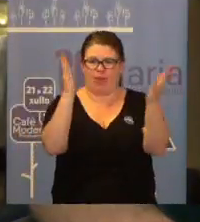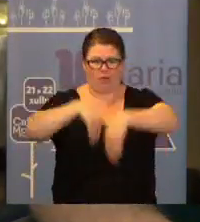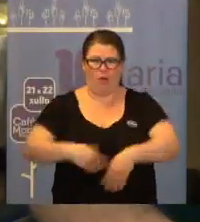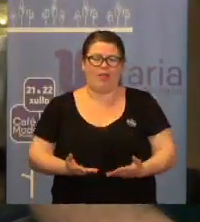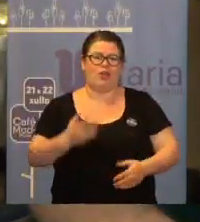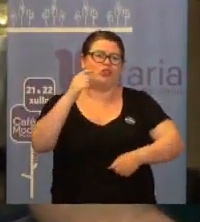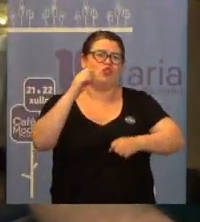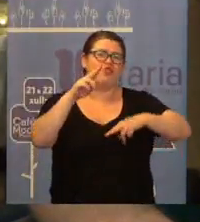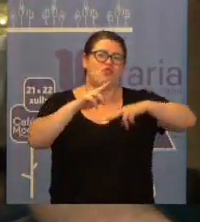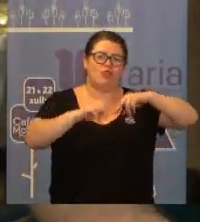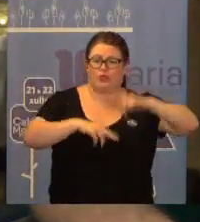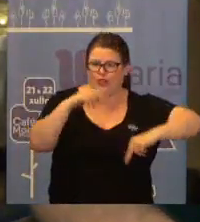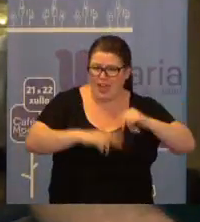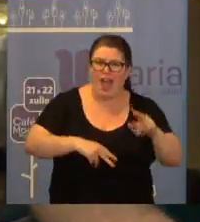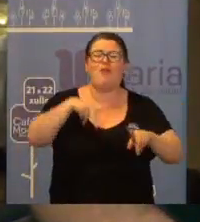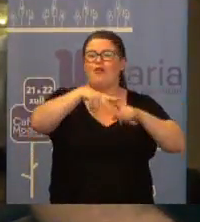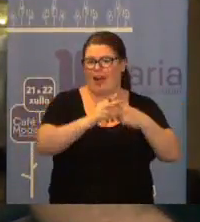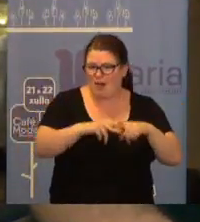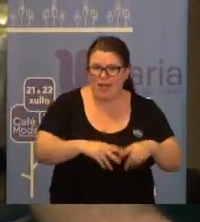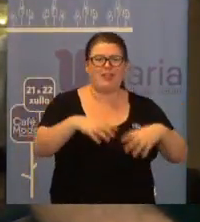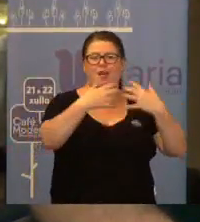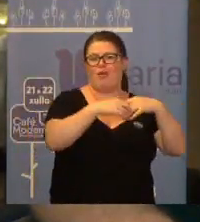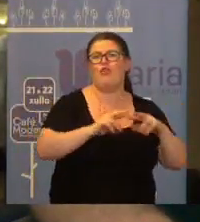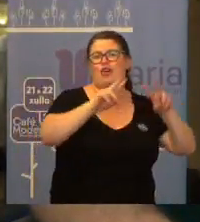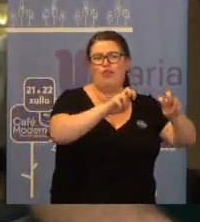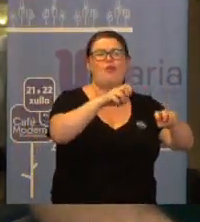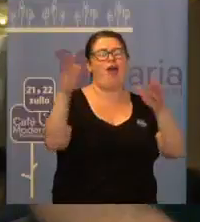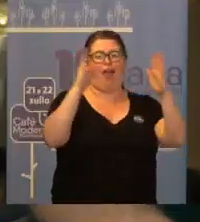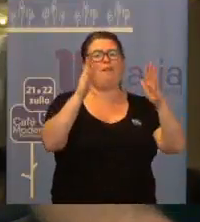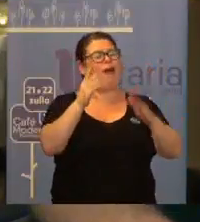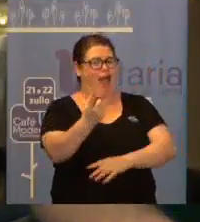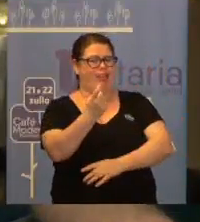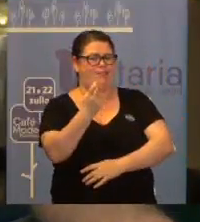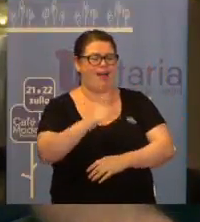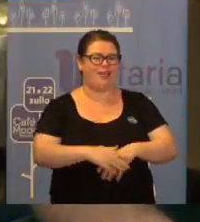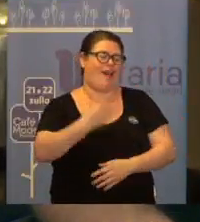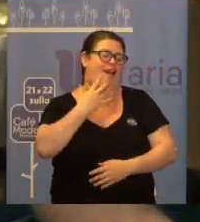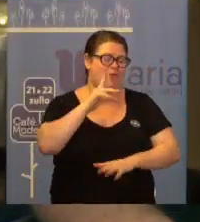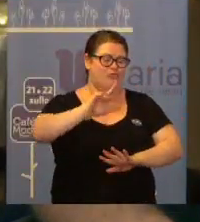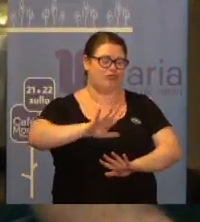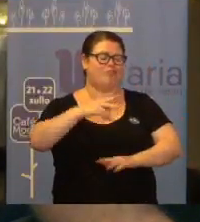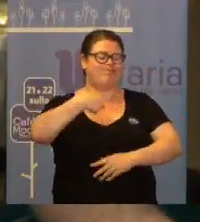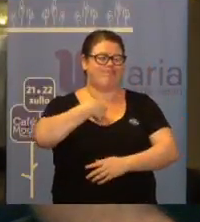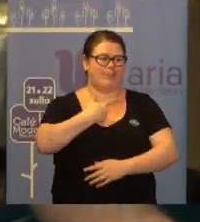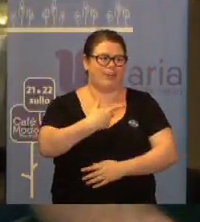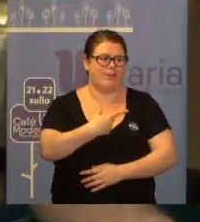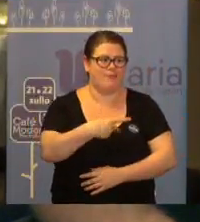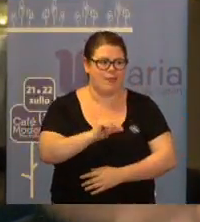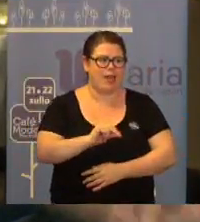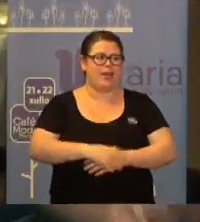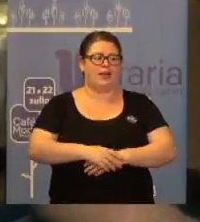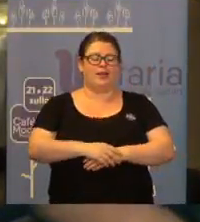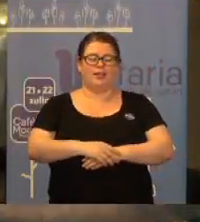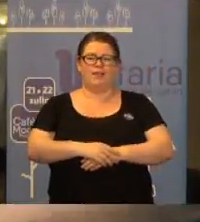construyamos a ferramenta cos novos motores que necesita este tempo, non? Este era un pouco o exemplo. Remato con unha